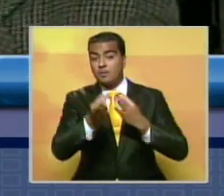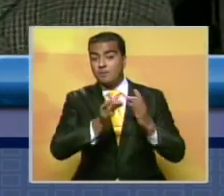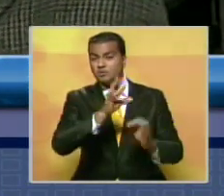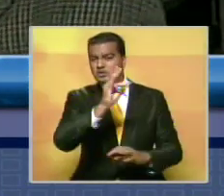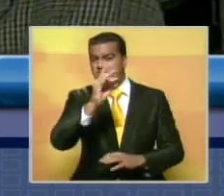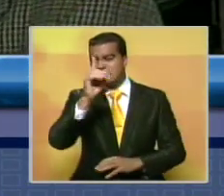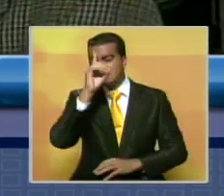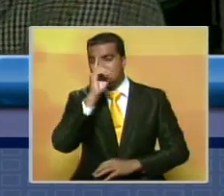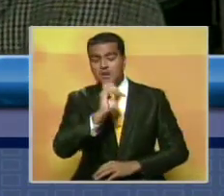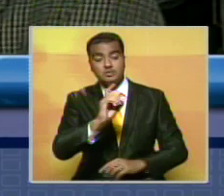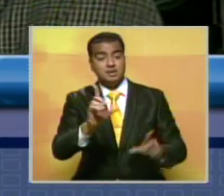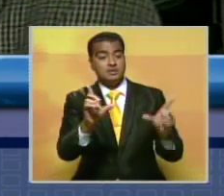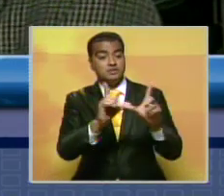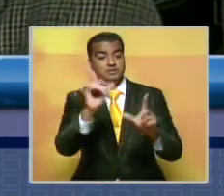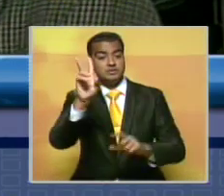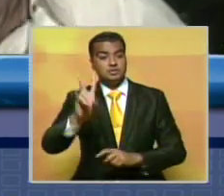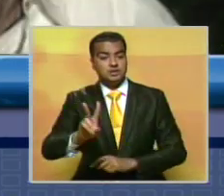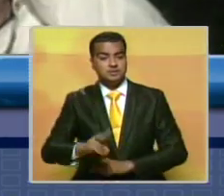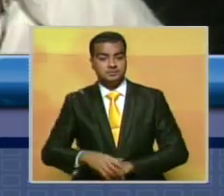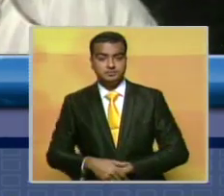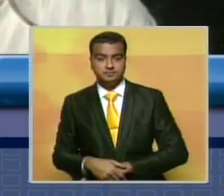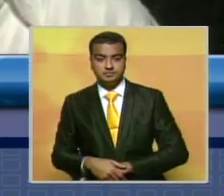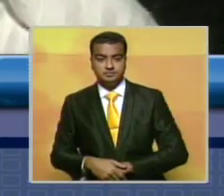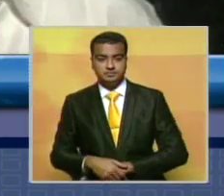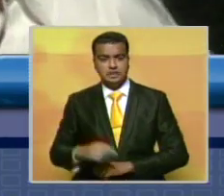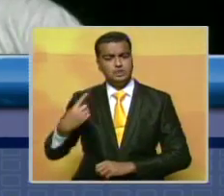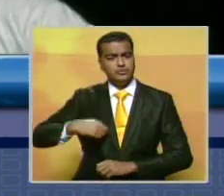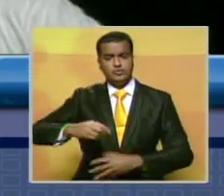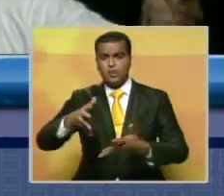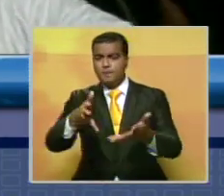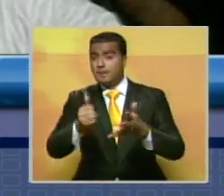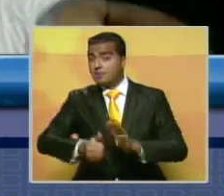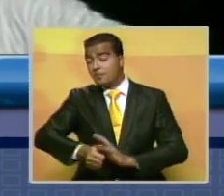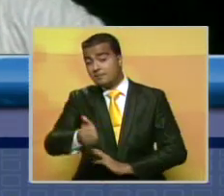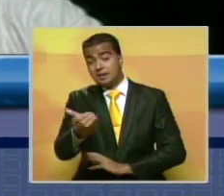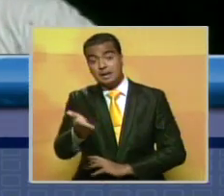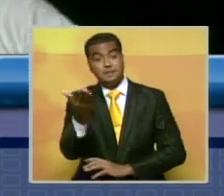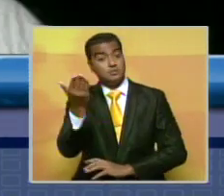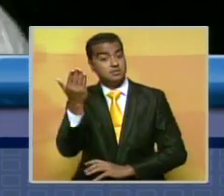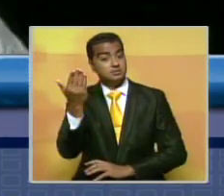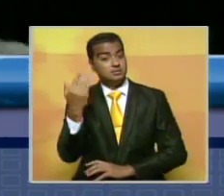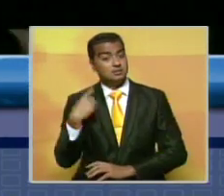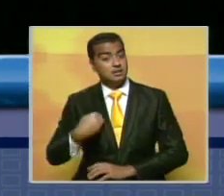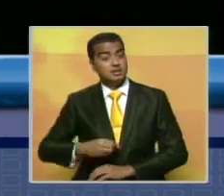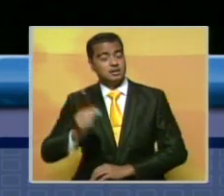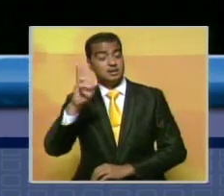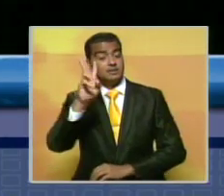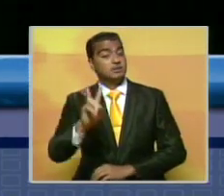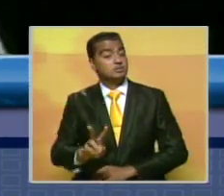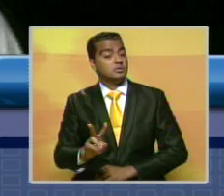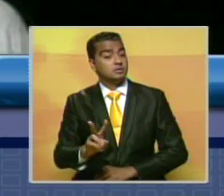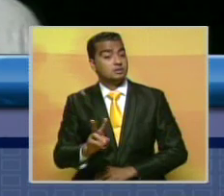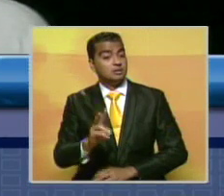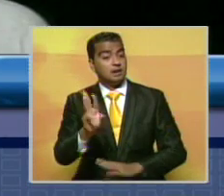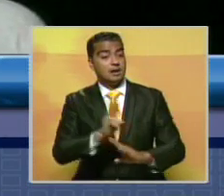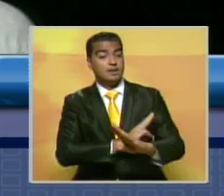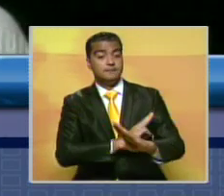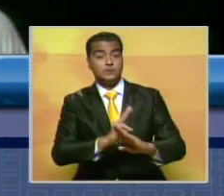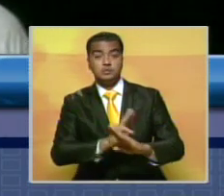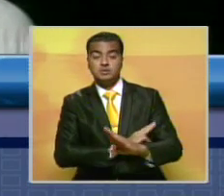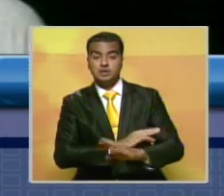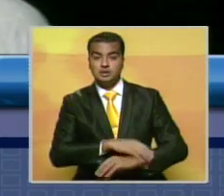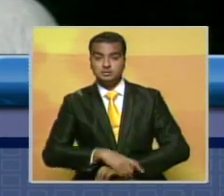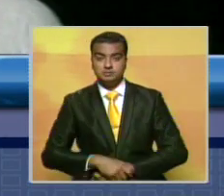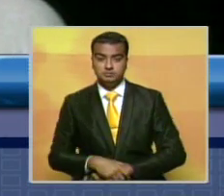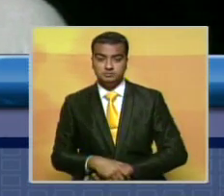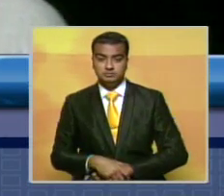7 años en la televisión venezolana. Recibió los premios más importantes que se otorgan en Venezuela en materia musical. Dos